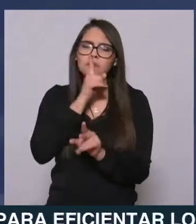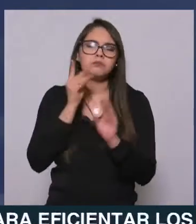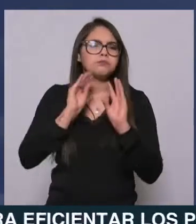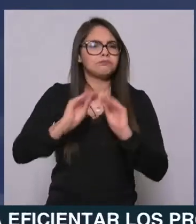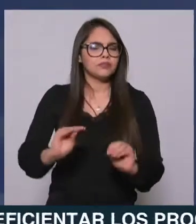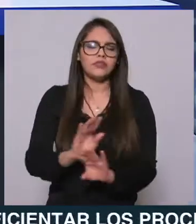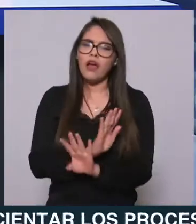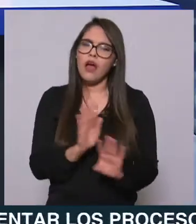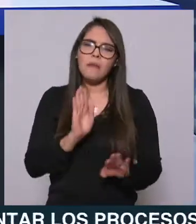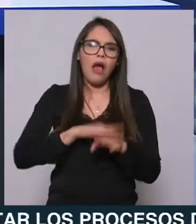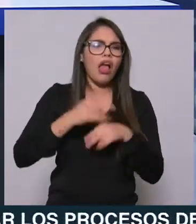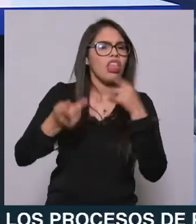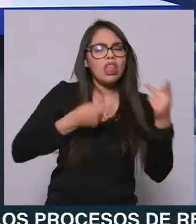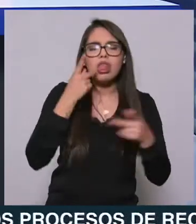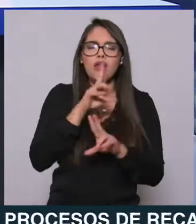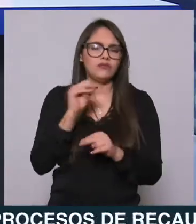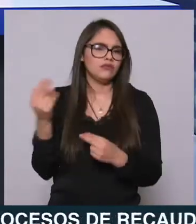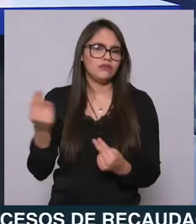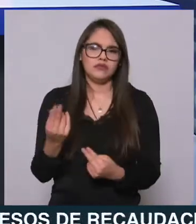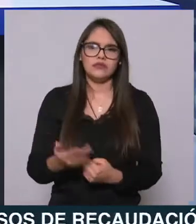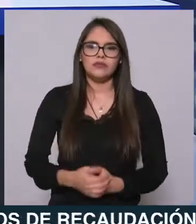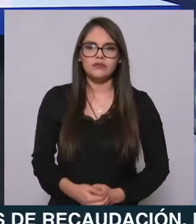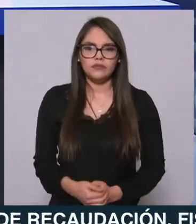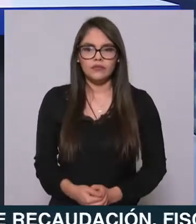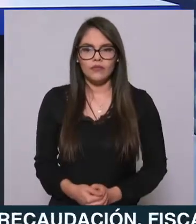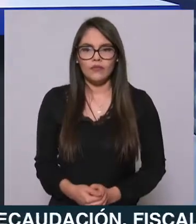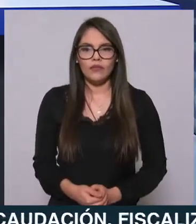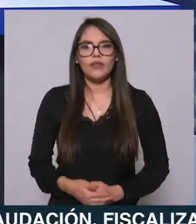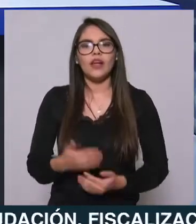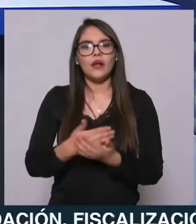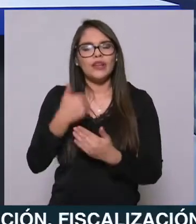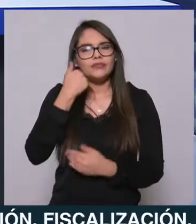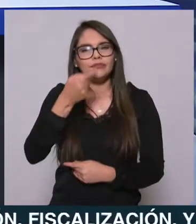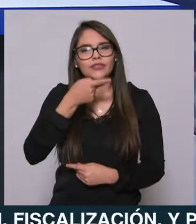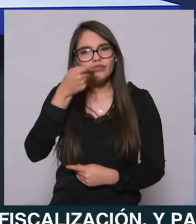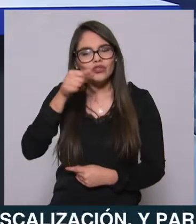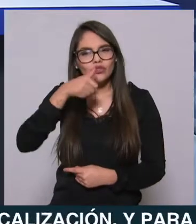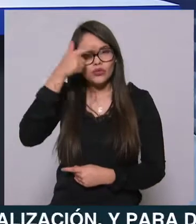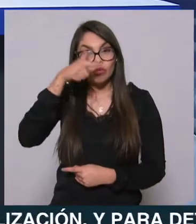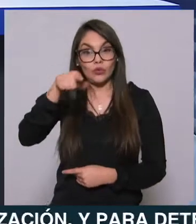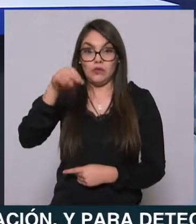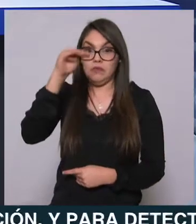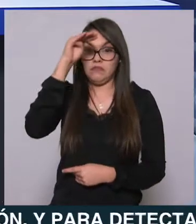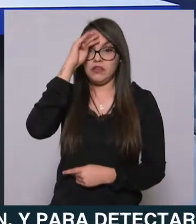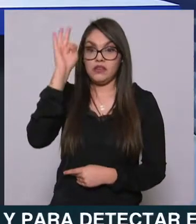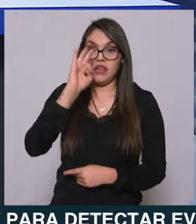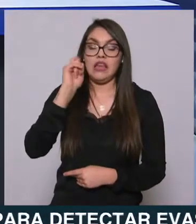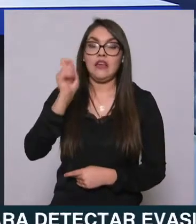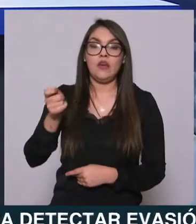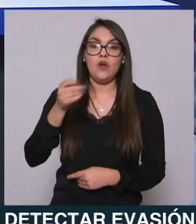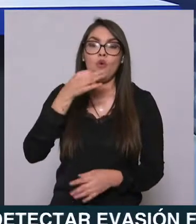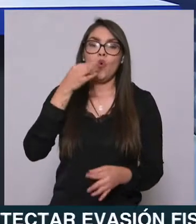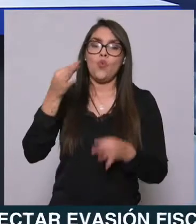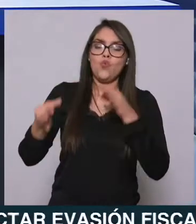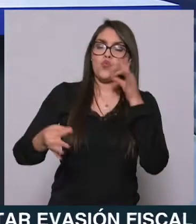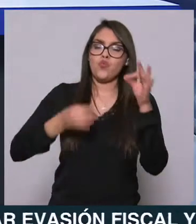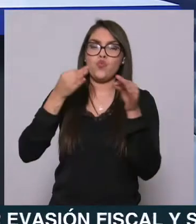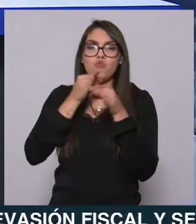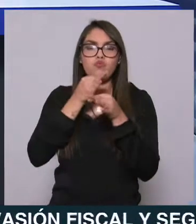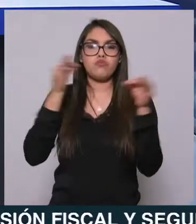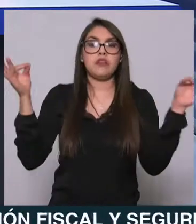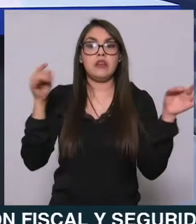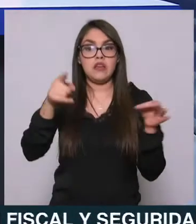Y sobre ello, Aleida, yo te pregunto esta noche y como periodista, ¿consideras que sea noticia que esta